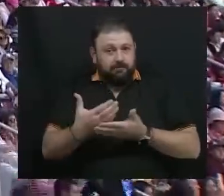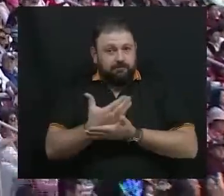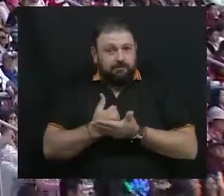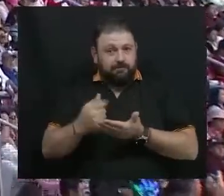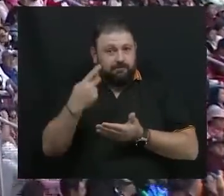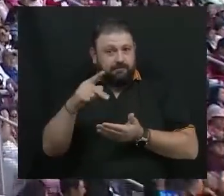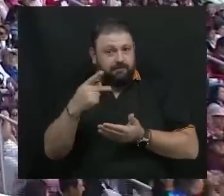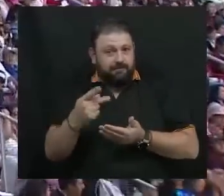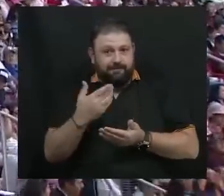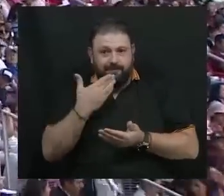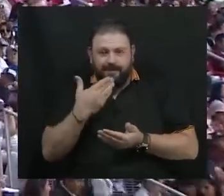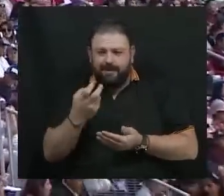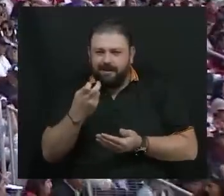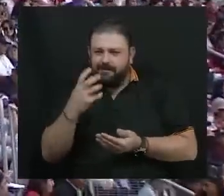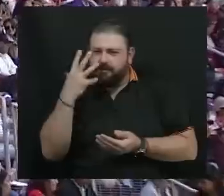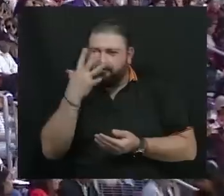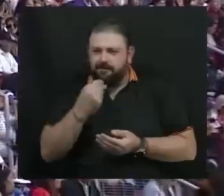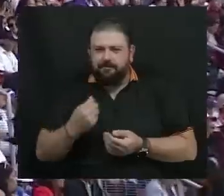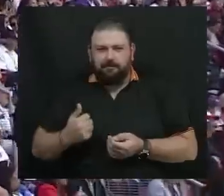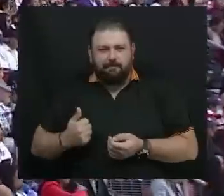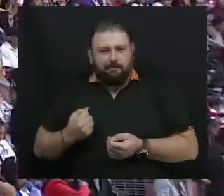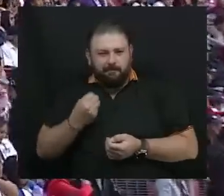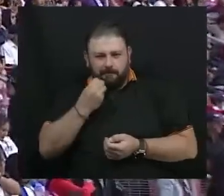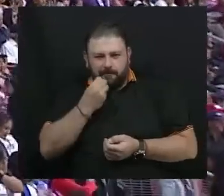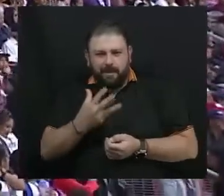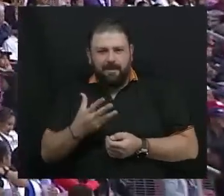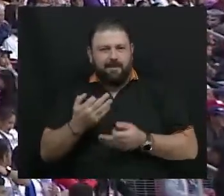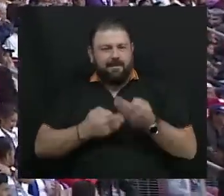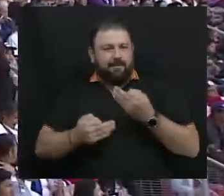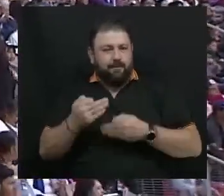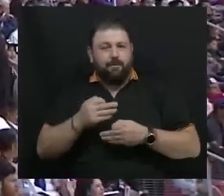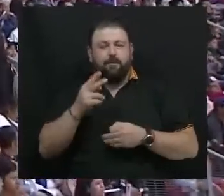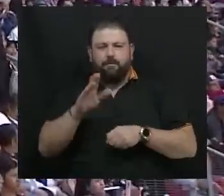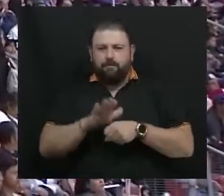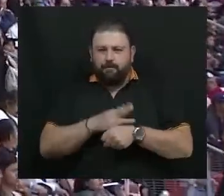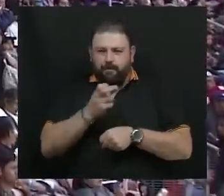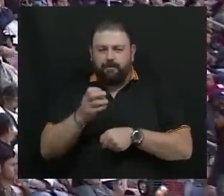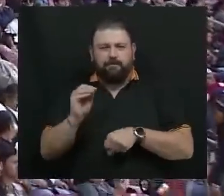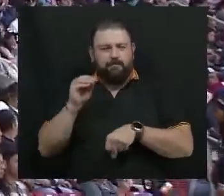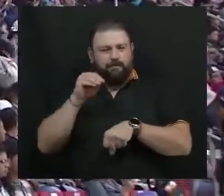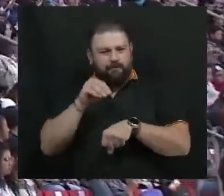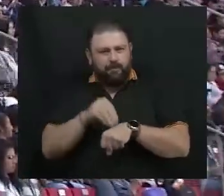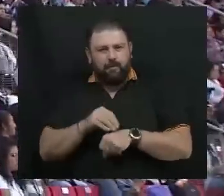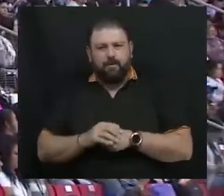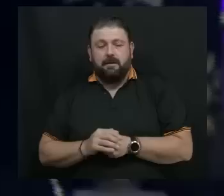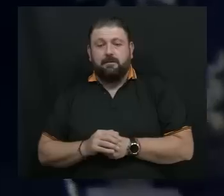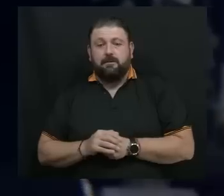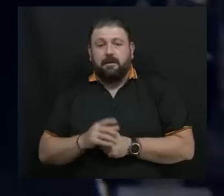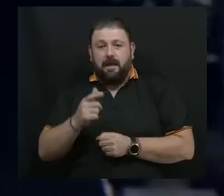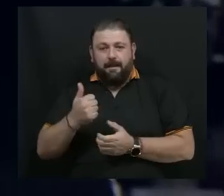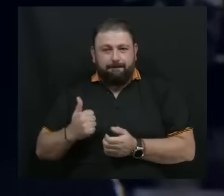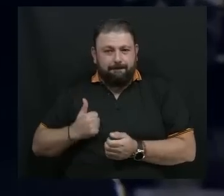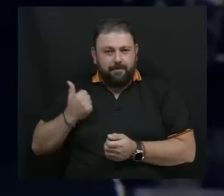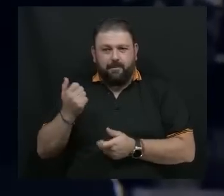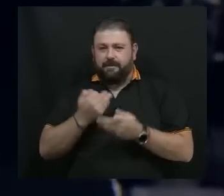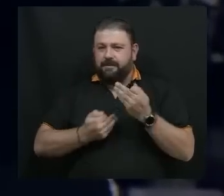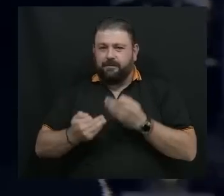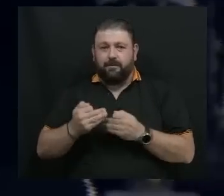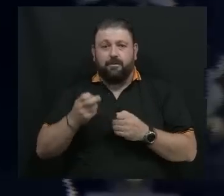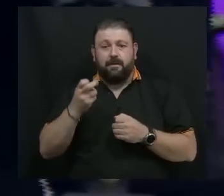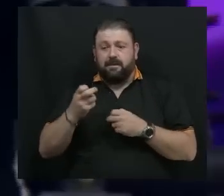esté desaprovechando esta herramienta, por Dios santísimo, póngala en primera plana. Nosotros este año hemos